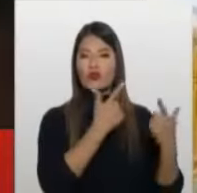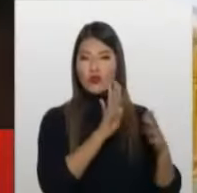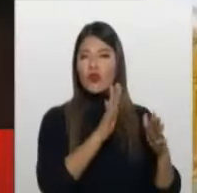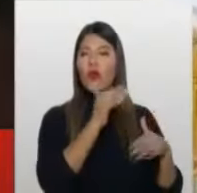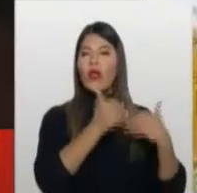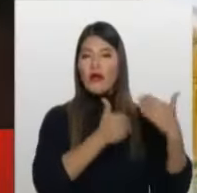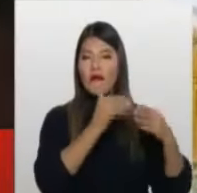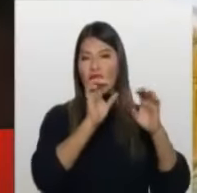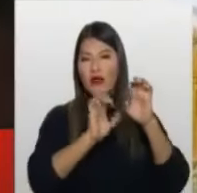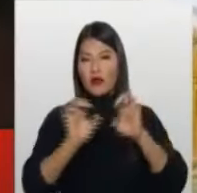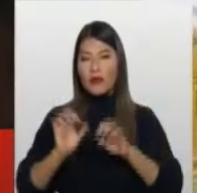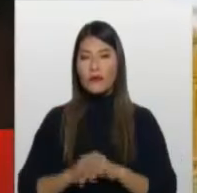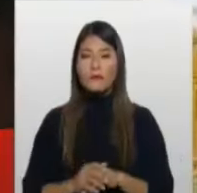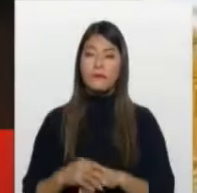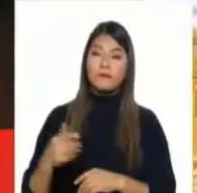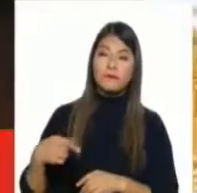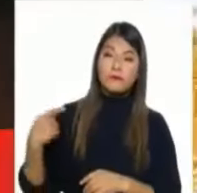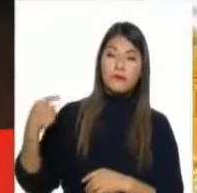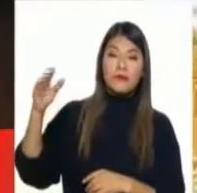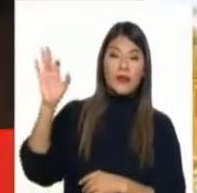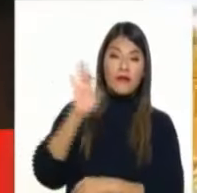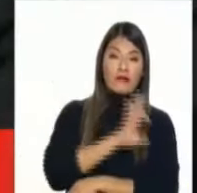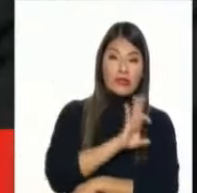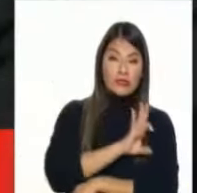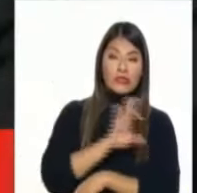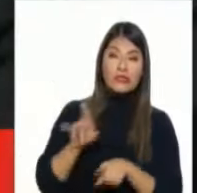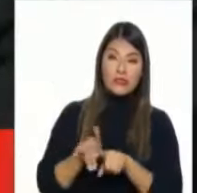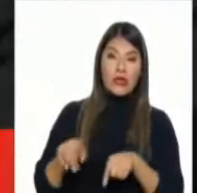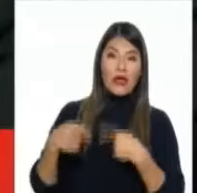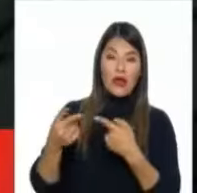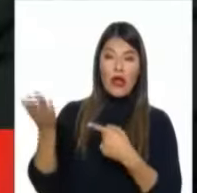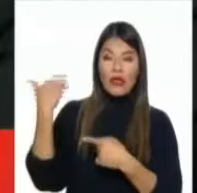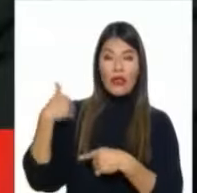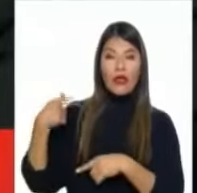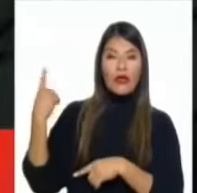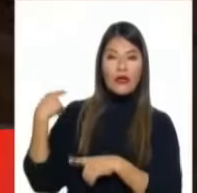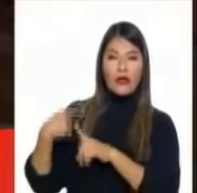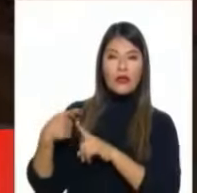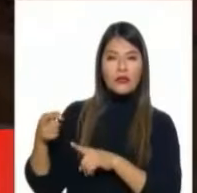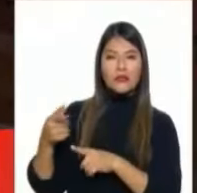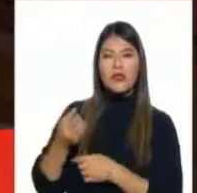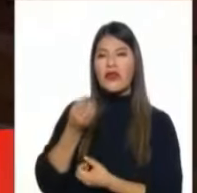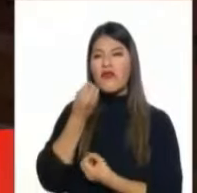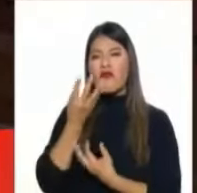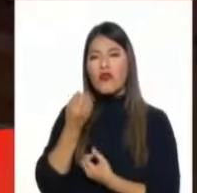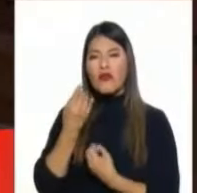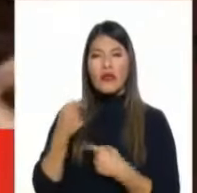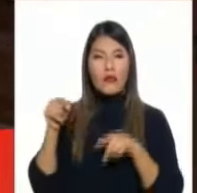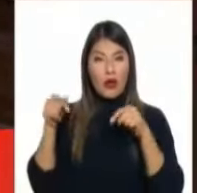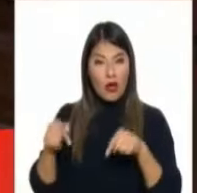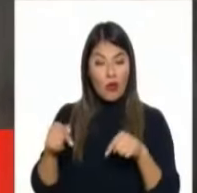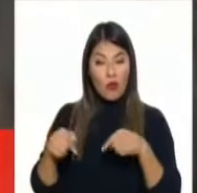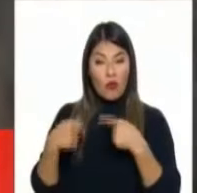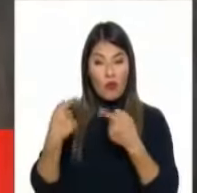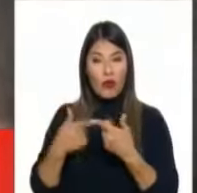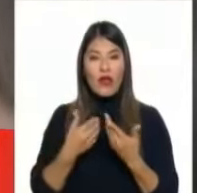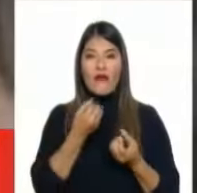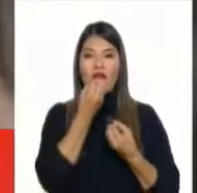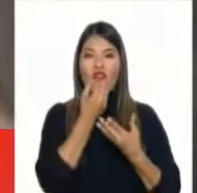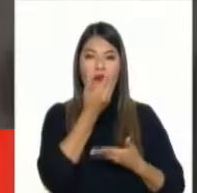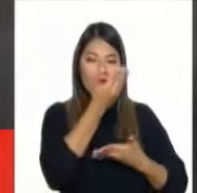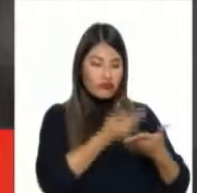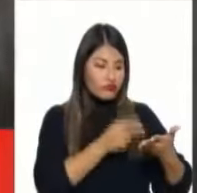Voz de Public Contadores, el día de hoy te daremos a conocer que Procuraduría indica que se debe reabrir